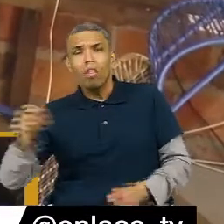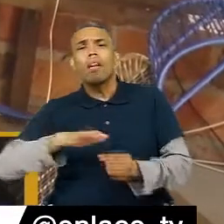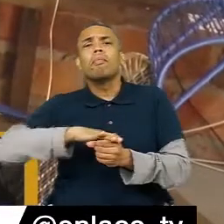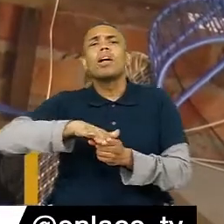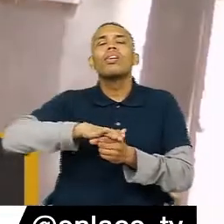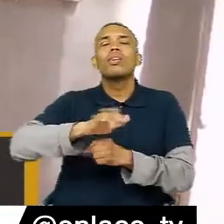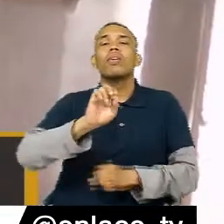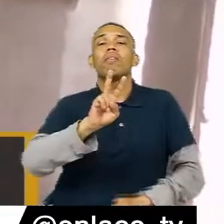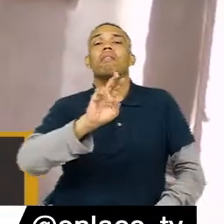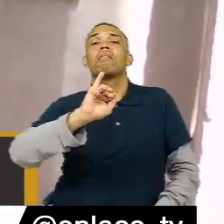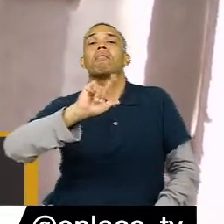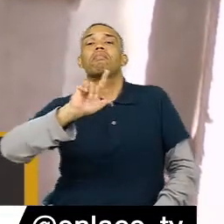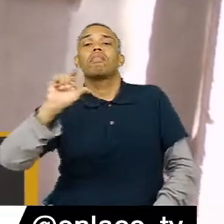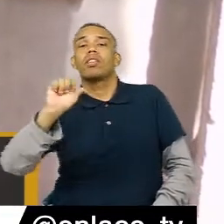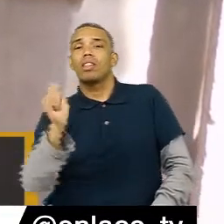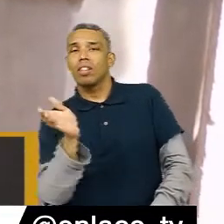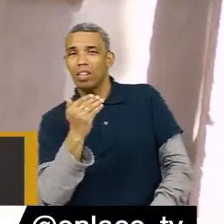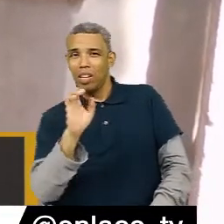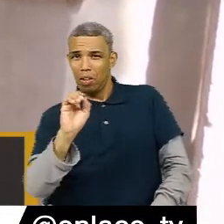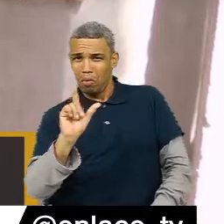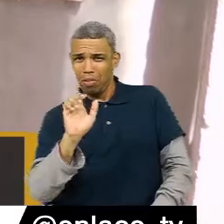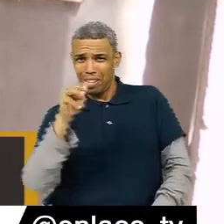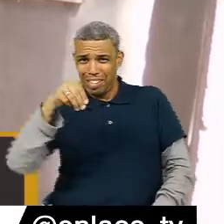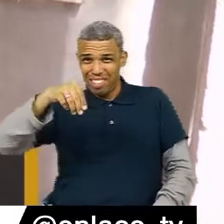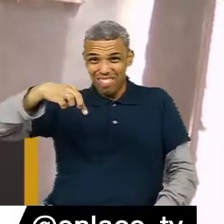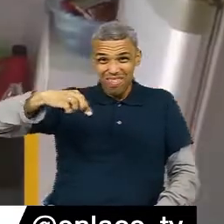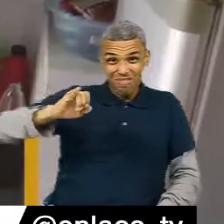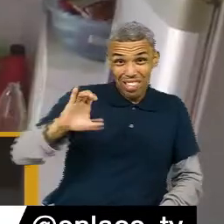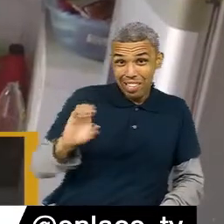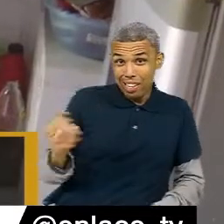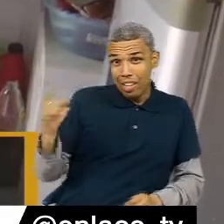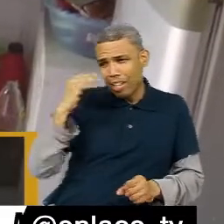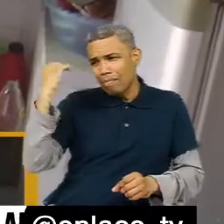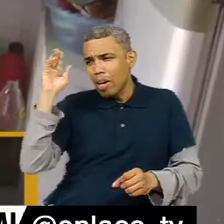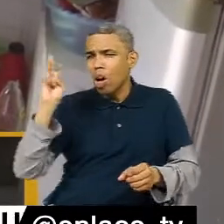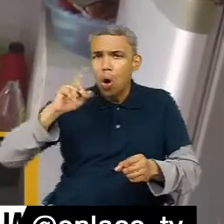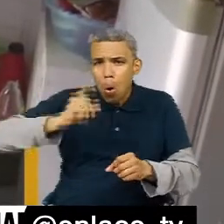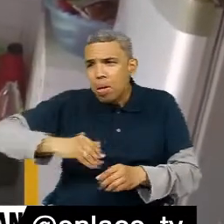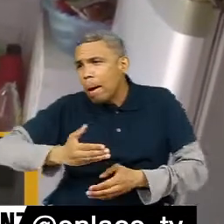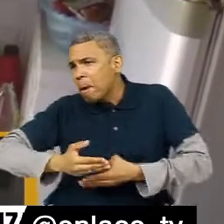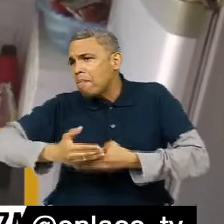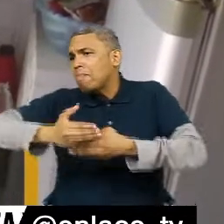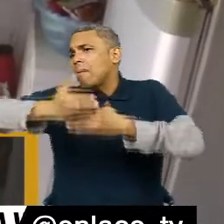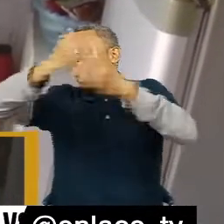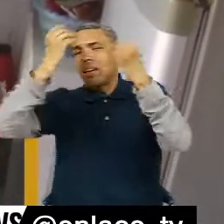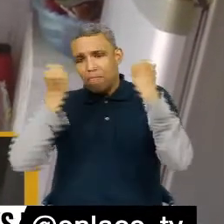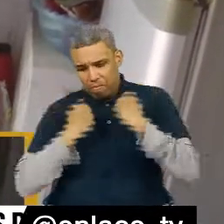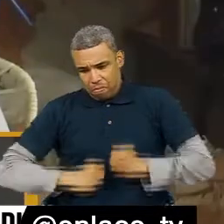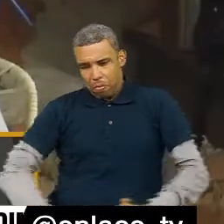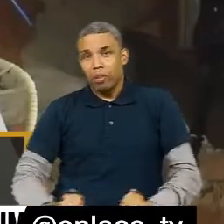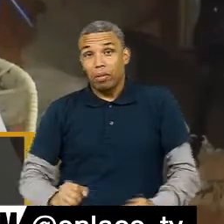4. Considera que es su lugar sagrado, que habita en compañía de sus 3 hijos. Compré el terreno y entonces edifiqué esta